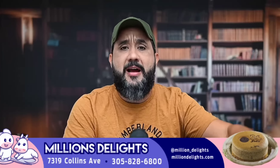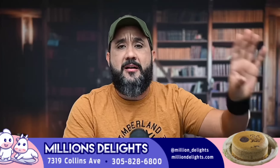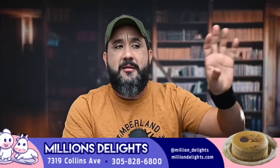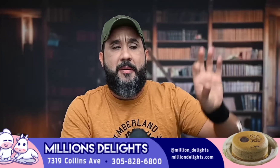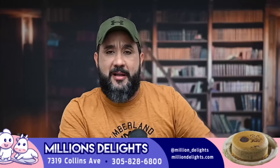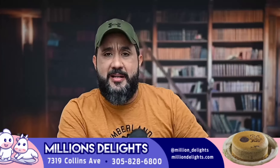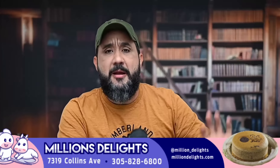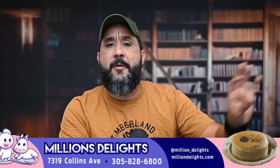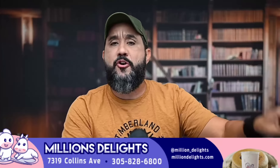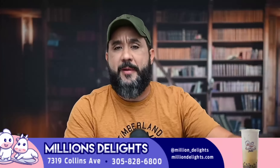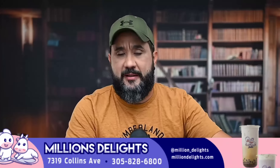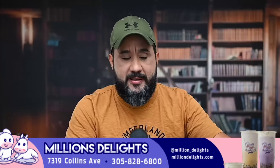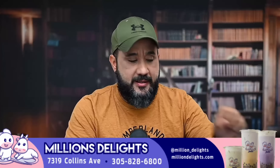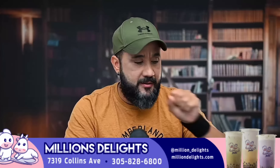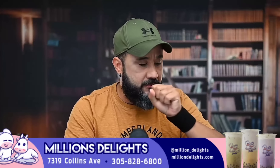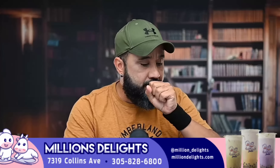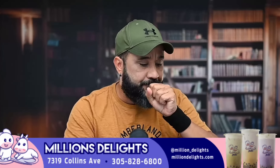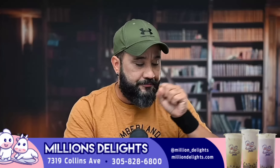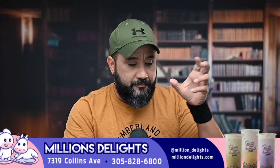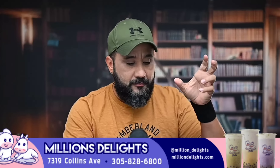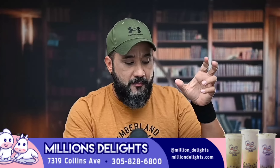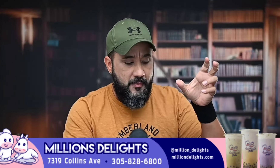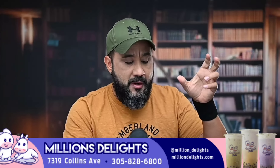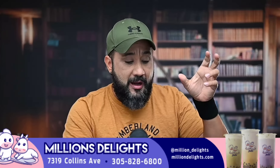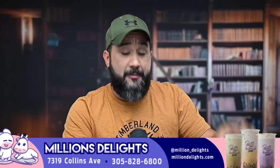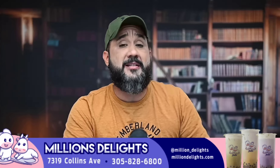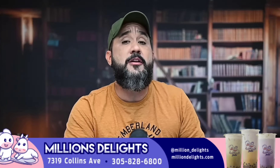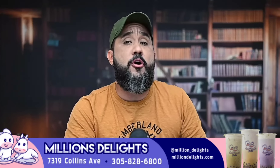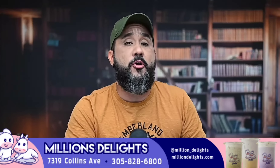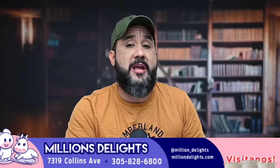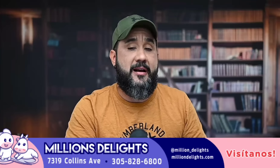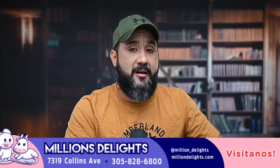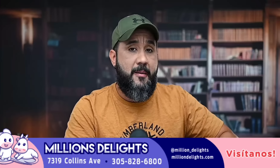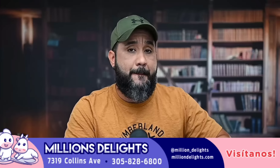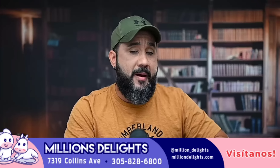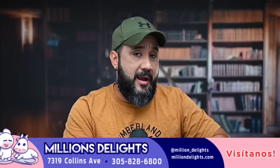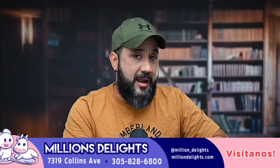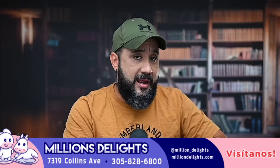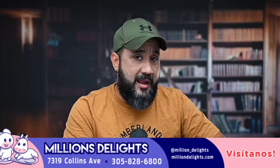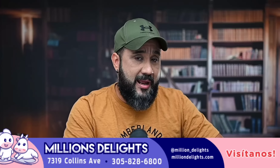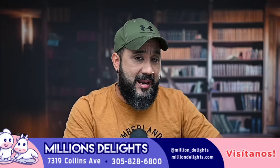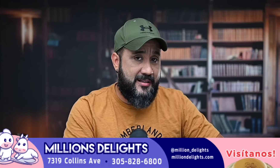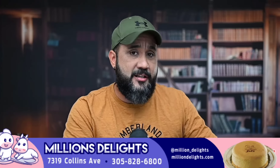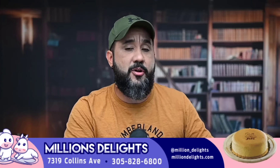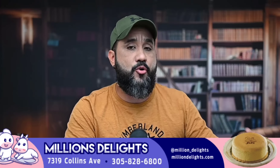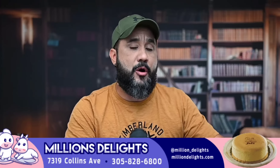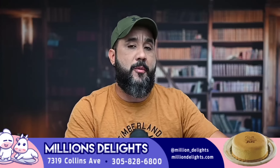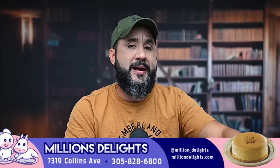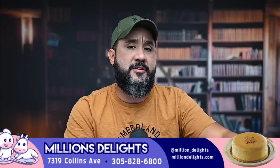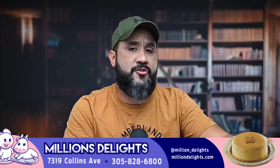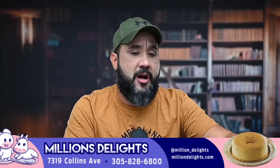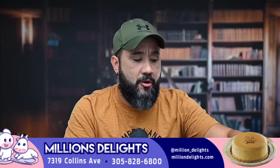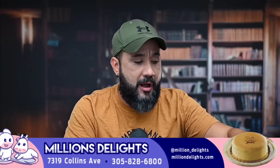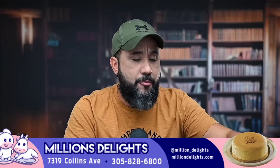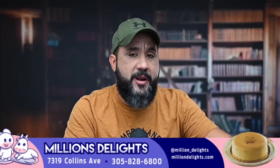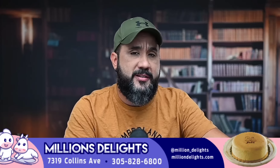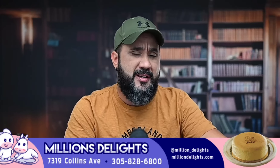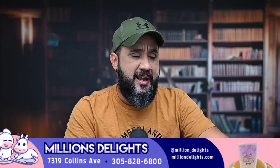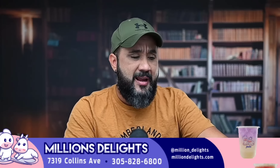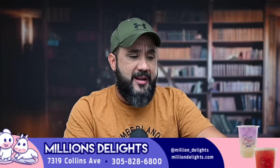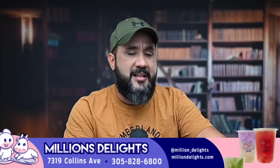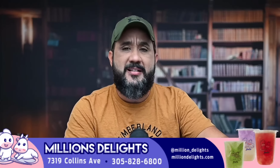cercana perteneces pero no perteneces al Brasil no bloquear eh el acceso de Cuba como país asociado a